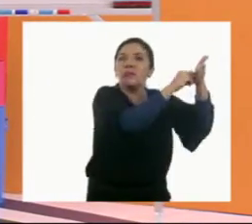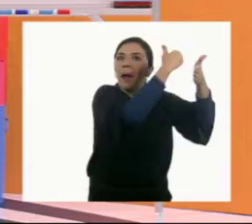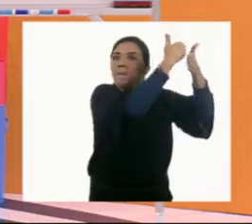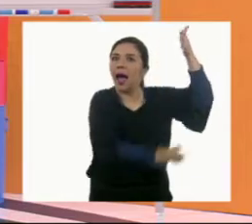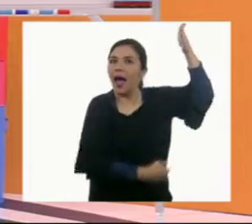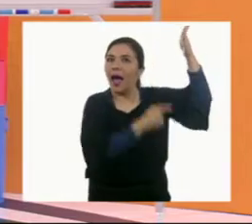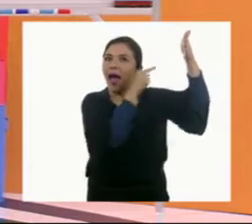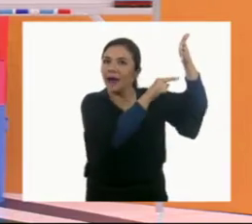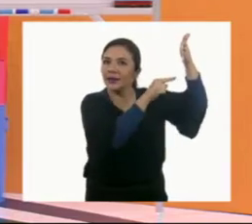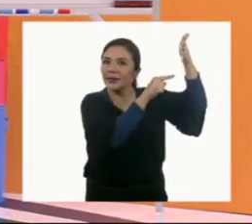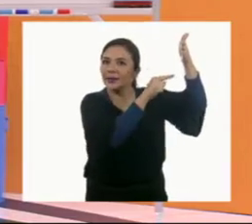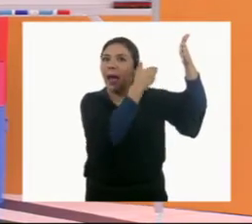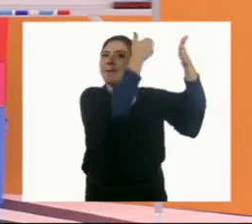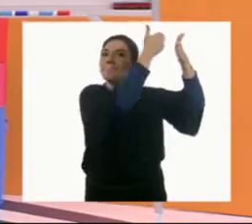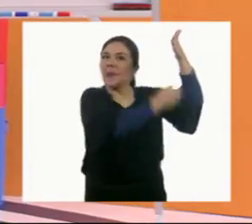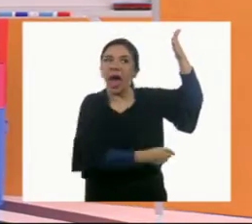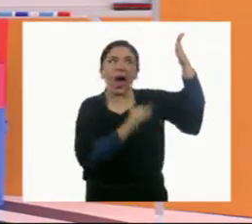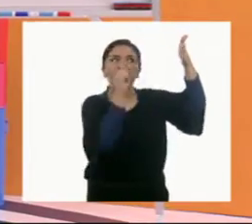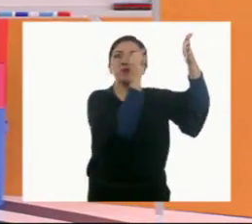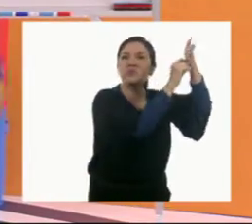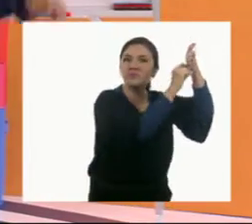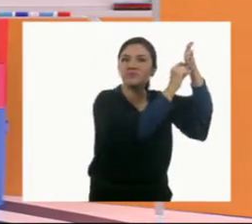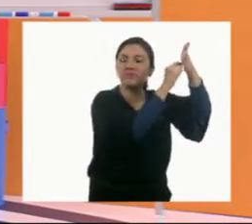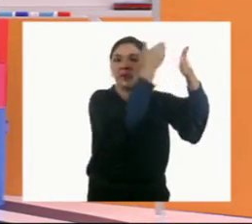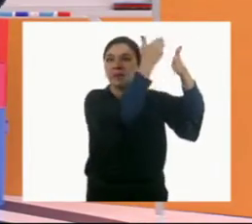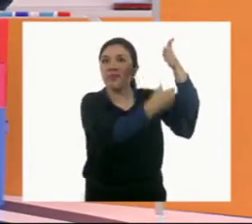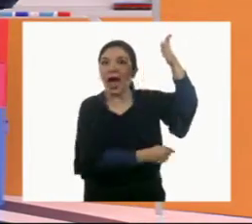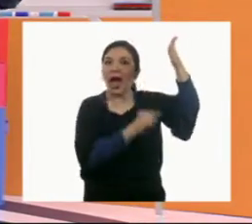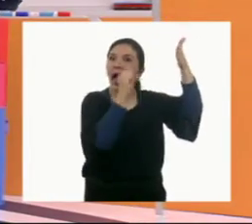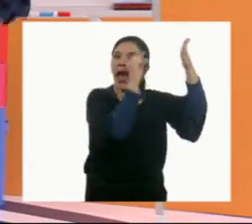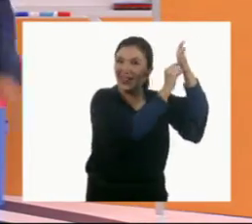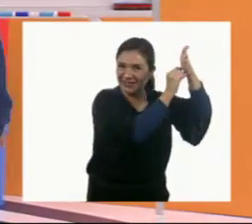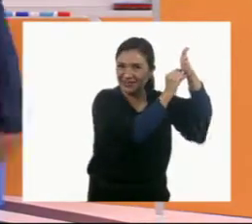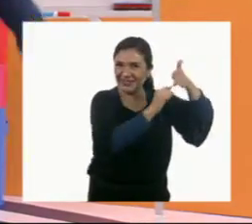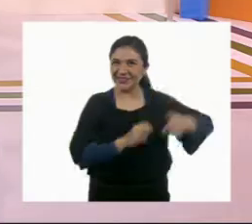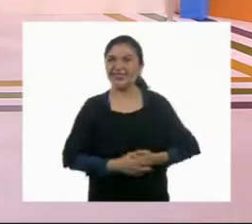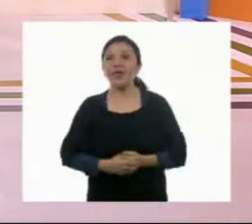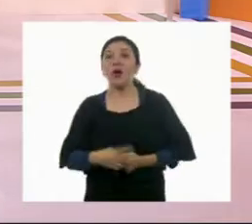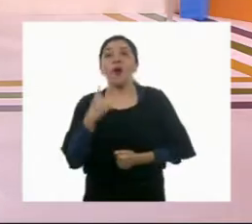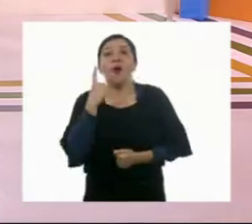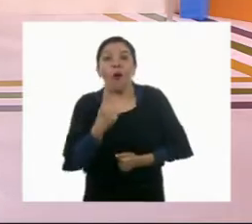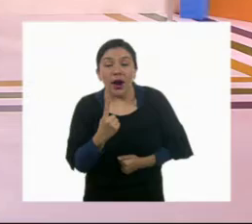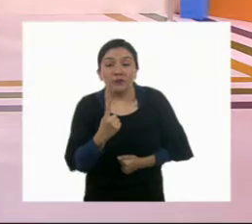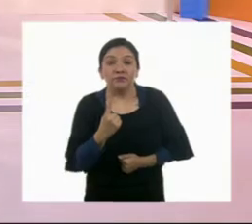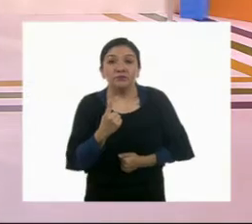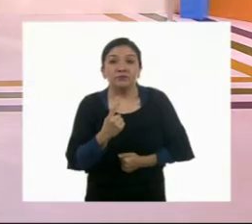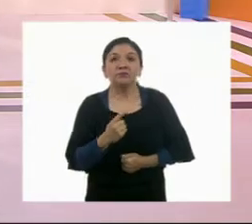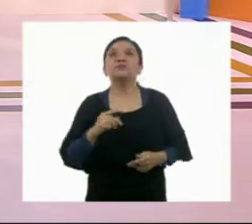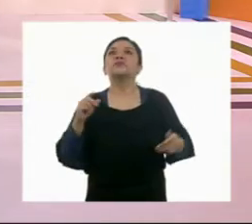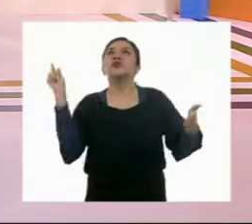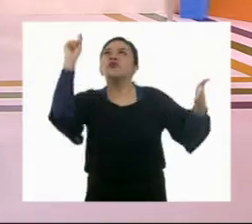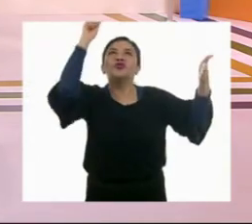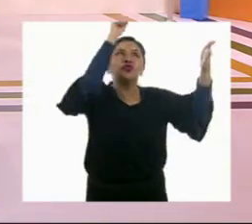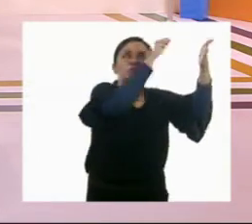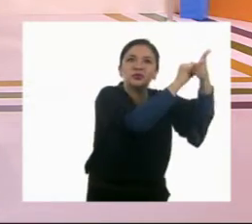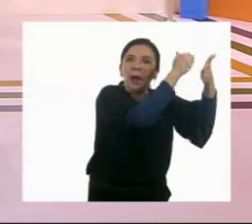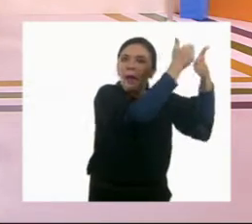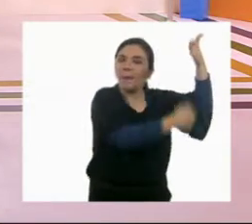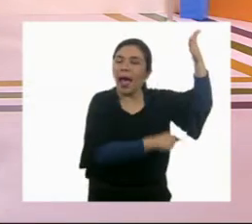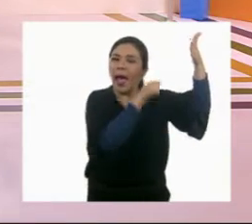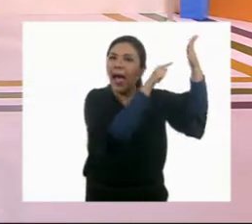pared. En la pared, en la pared, una parada en la